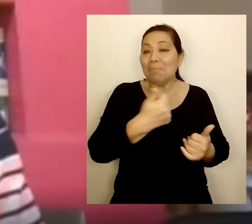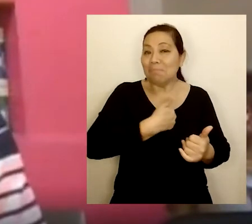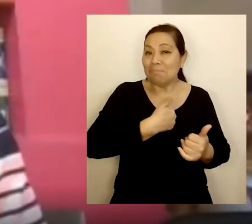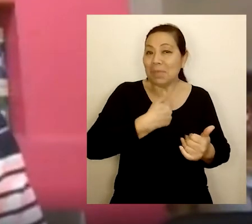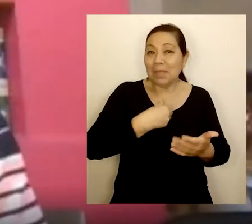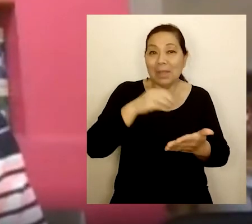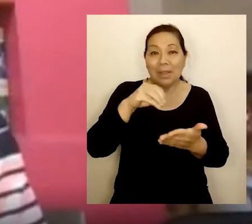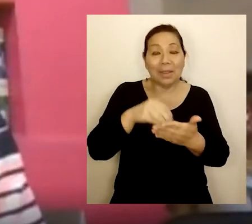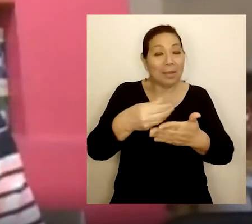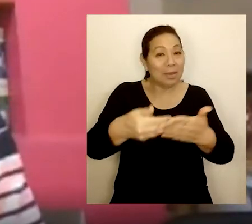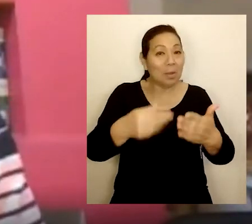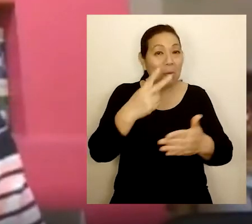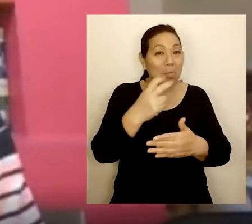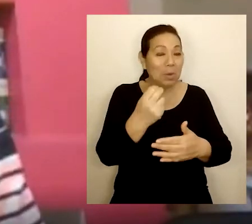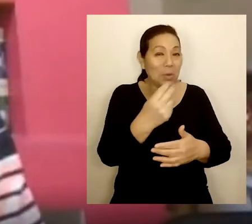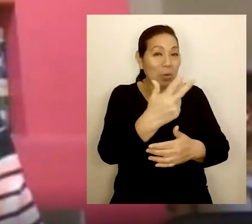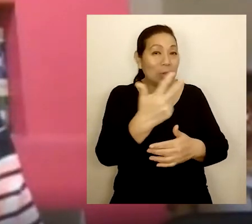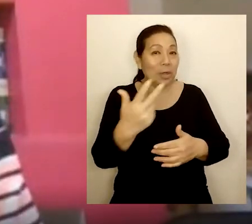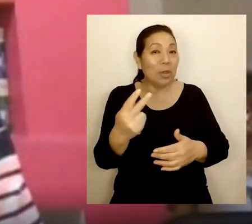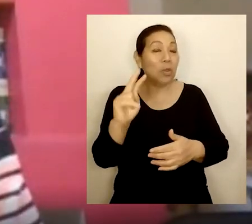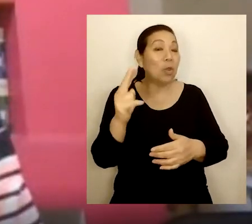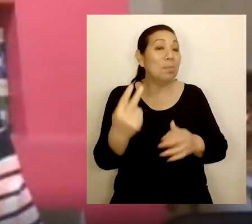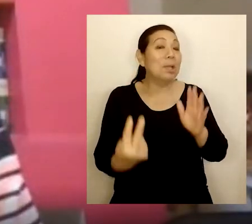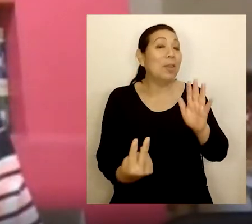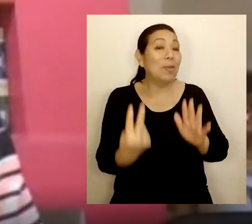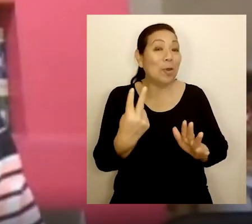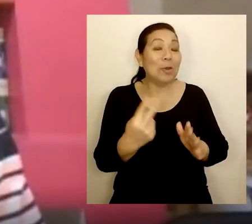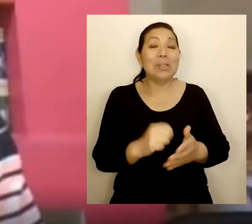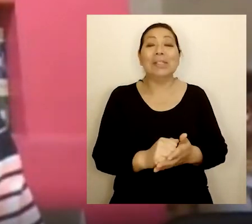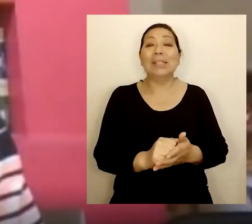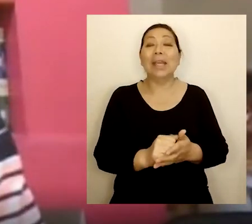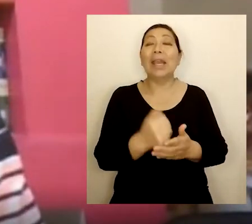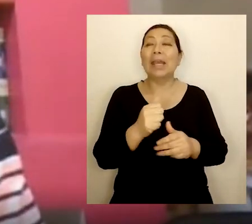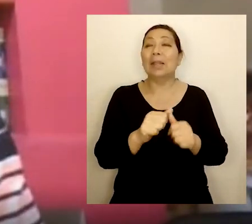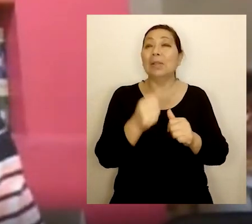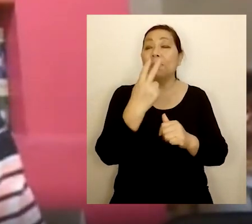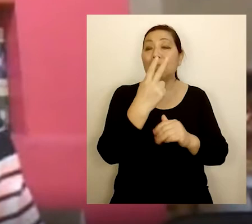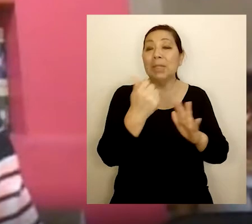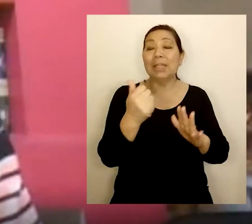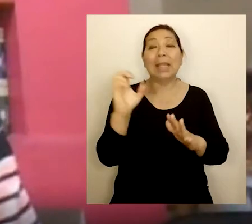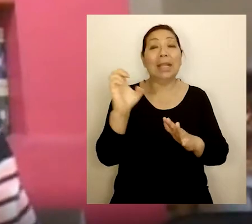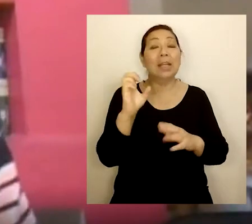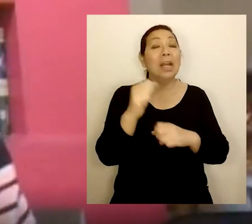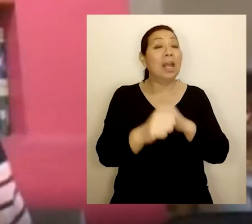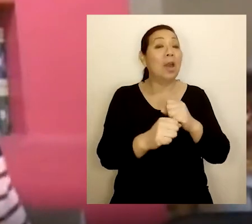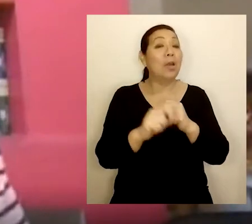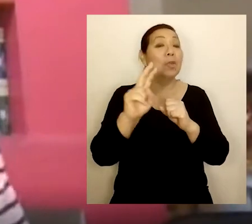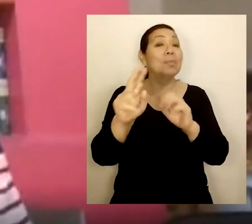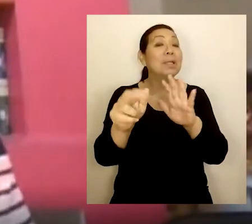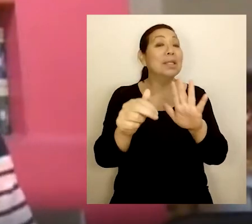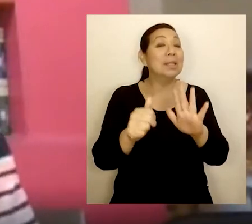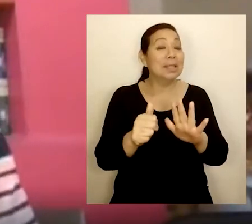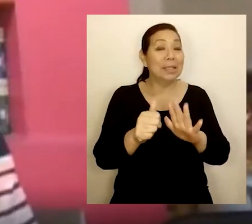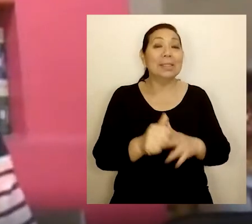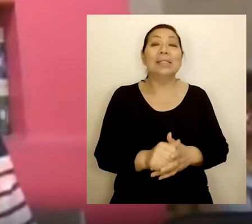fue ponente en el expediente 2135-2012, de fecha 26 de enero del